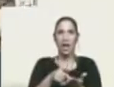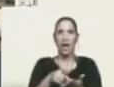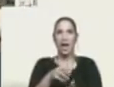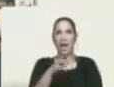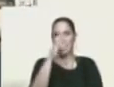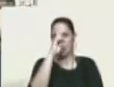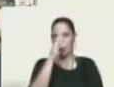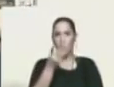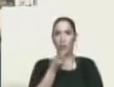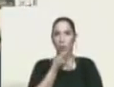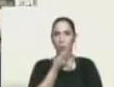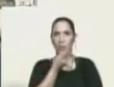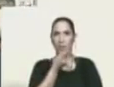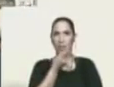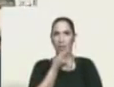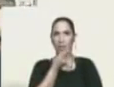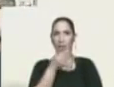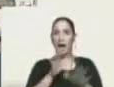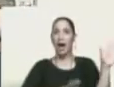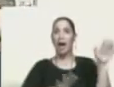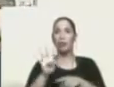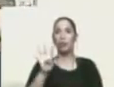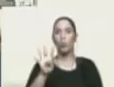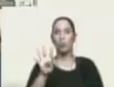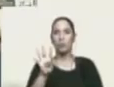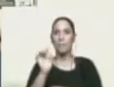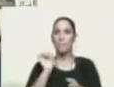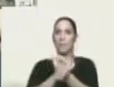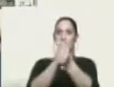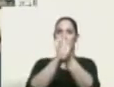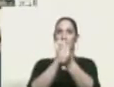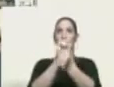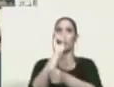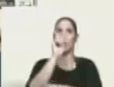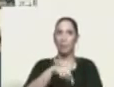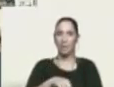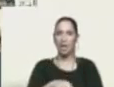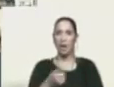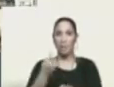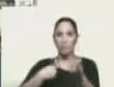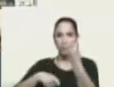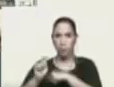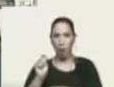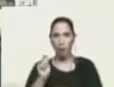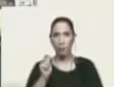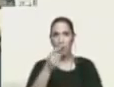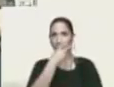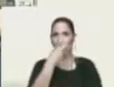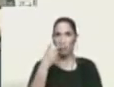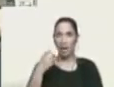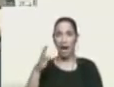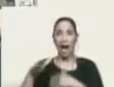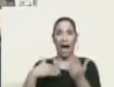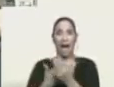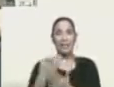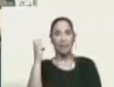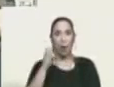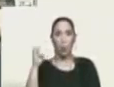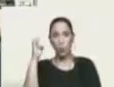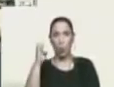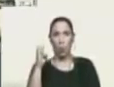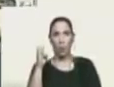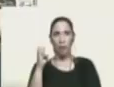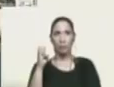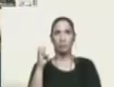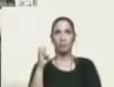caso por el cual hay 14 detenidos, y otro que traficaba estas sustancias hacia Europa y el Medio Oriente,